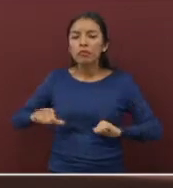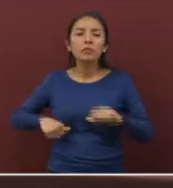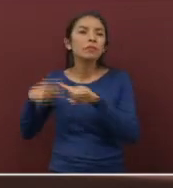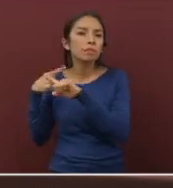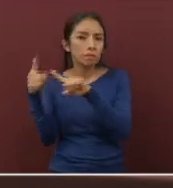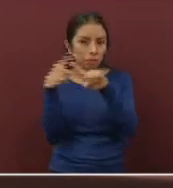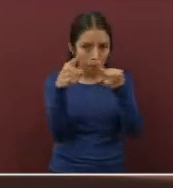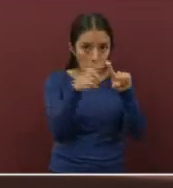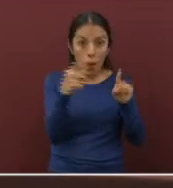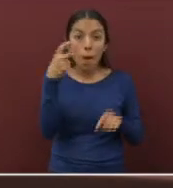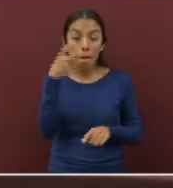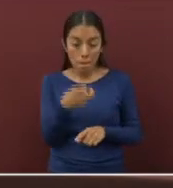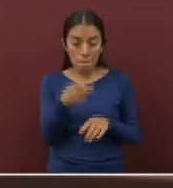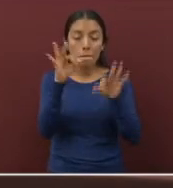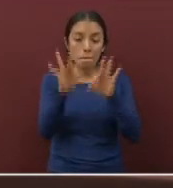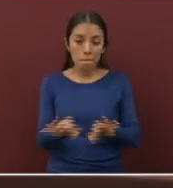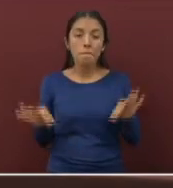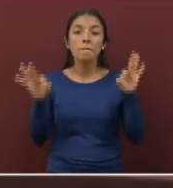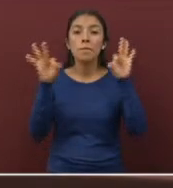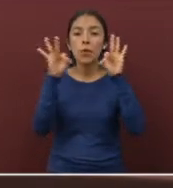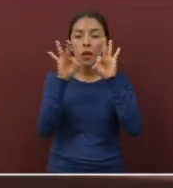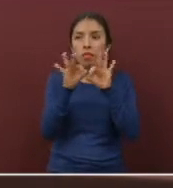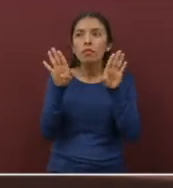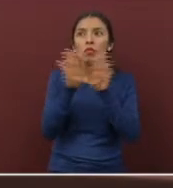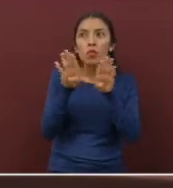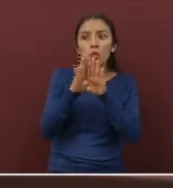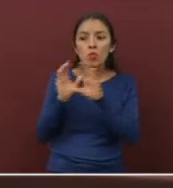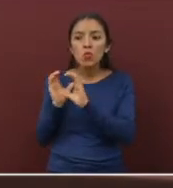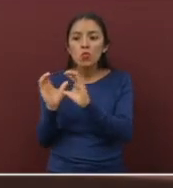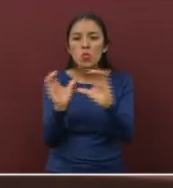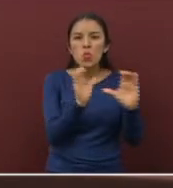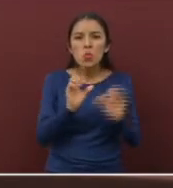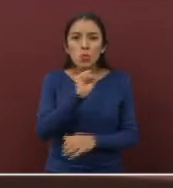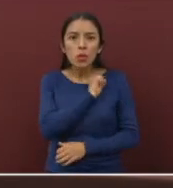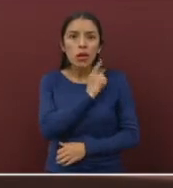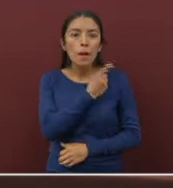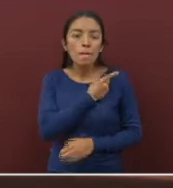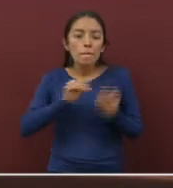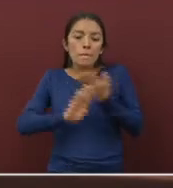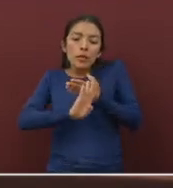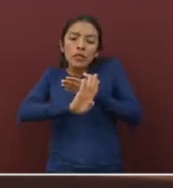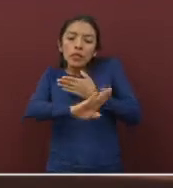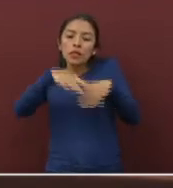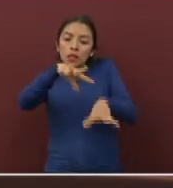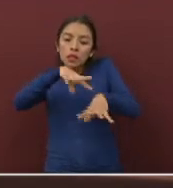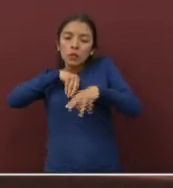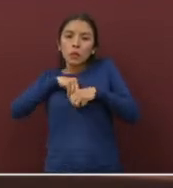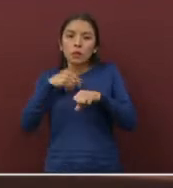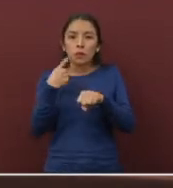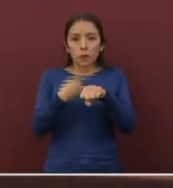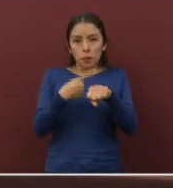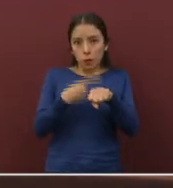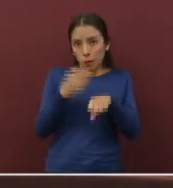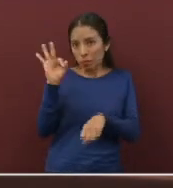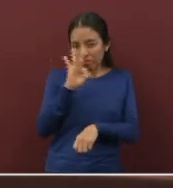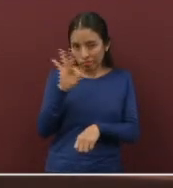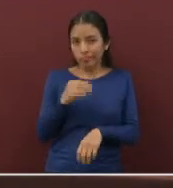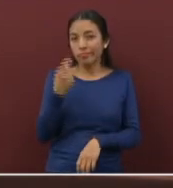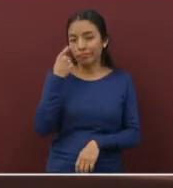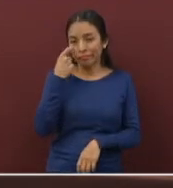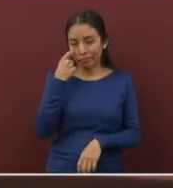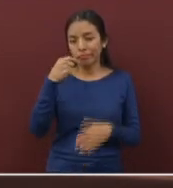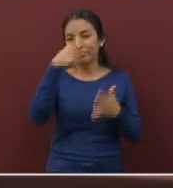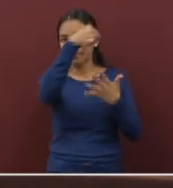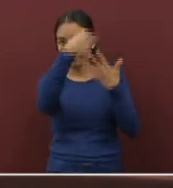ello que debemos tomar medidas para protegernos y evitar contagiarnos de kobe 19 como las siguientes